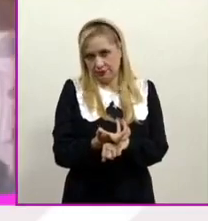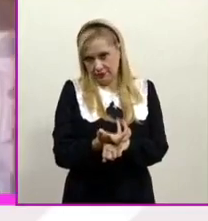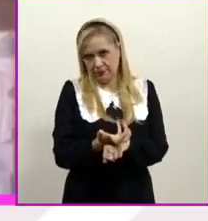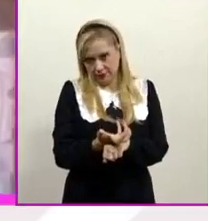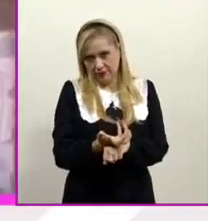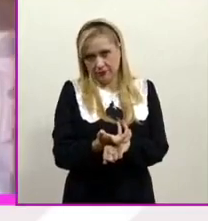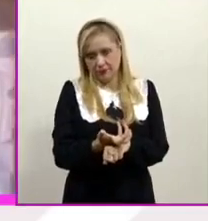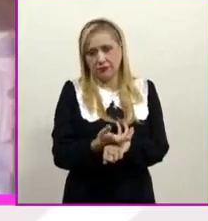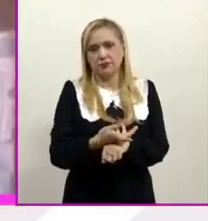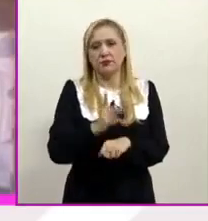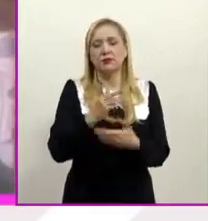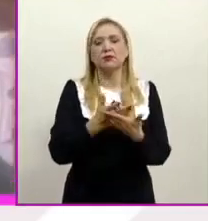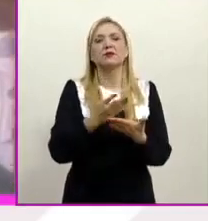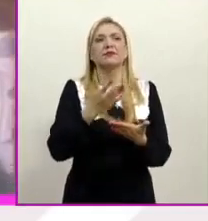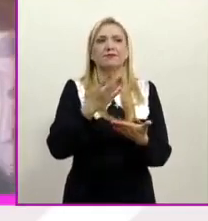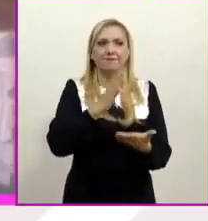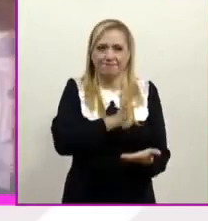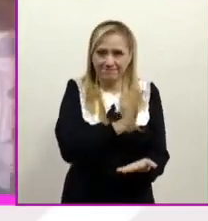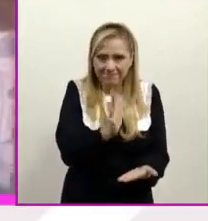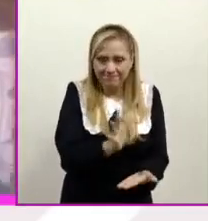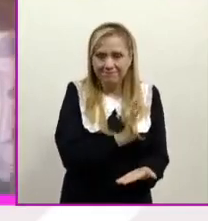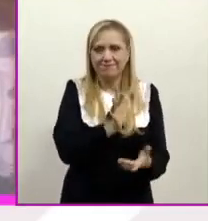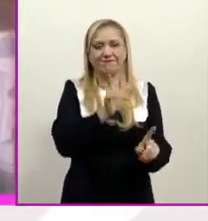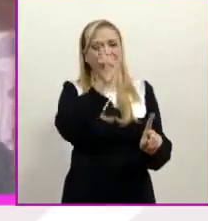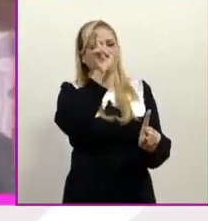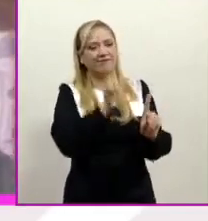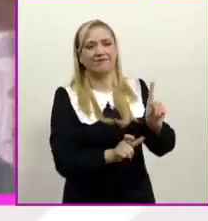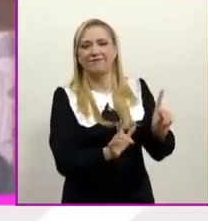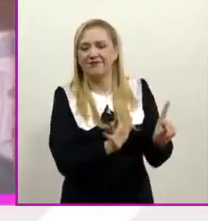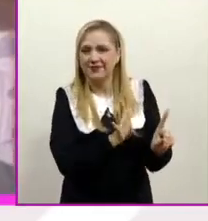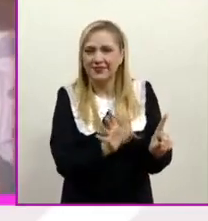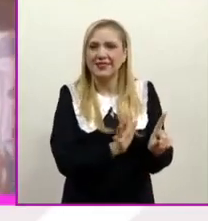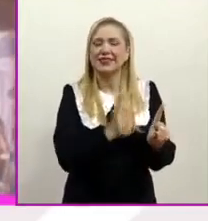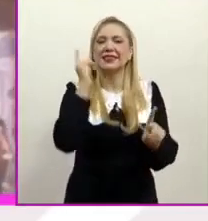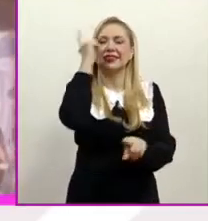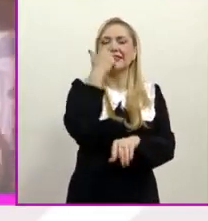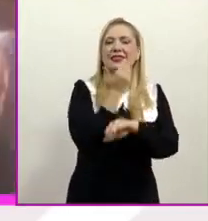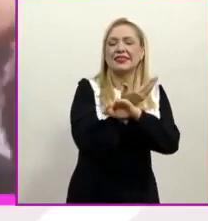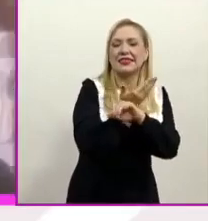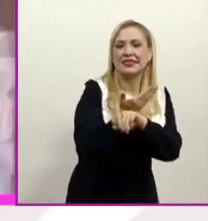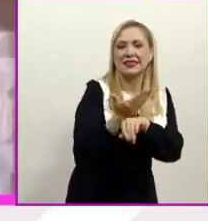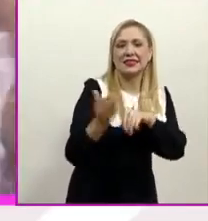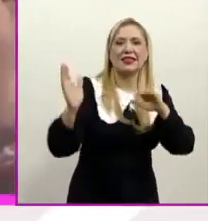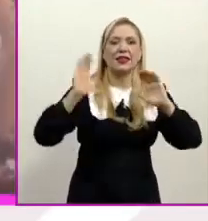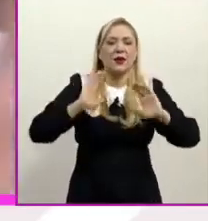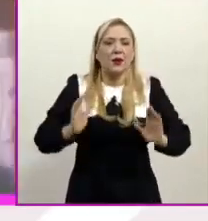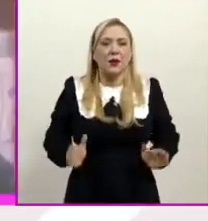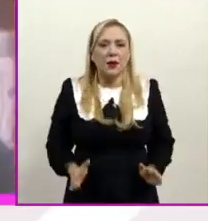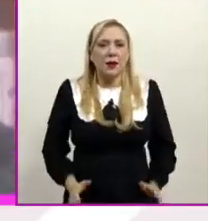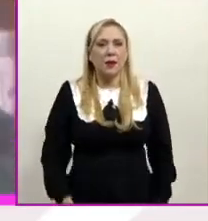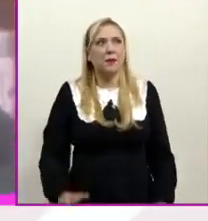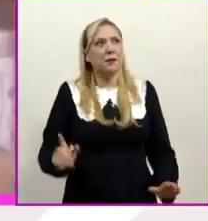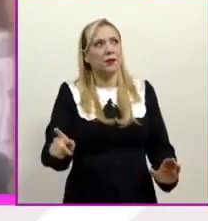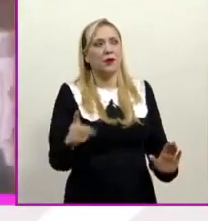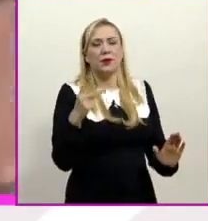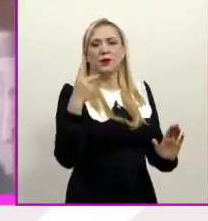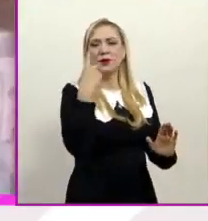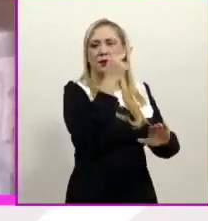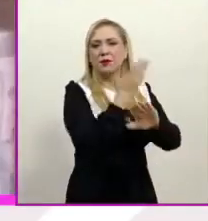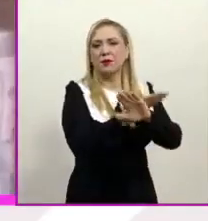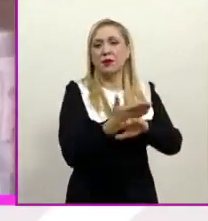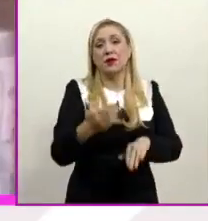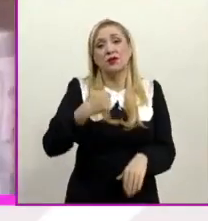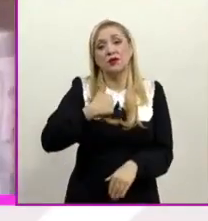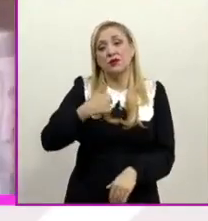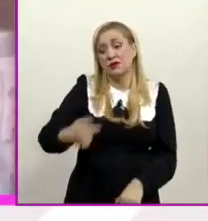la hegemonía blanca, los fenotipos blancos, buscamos la belleza en los cuerpos que se parecen a los blancos. Yo sufrí toda